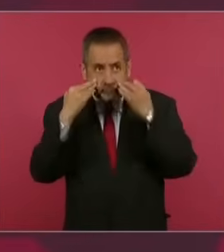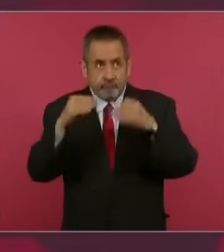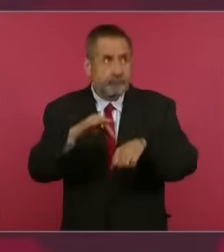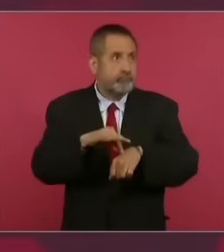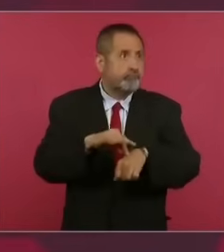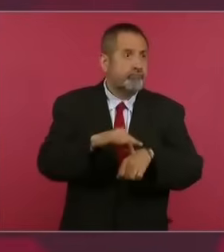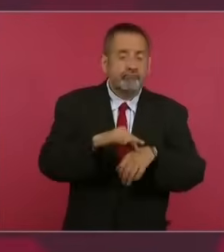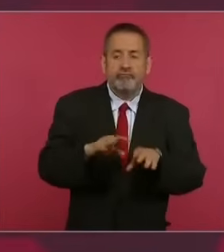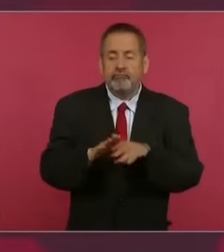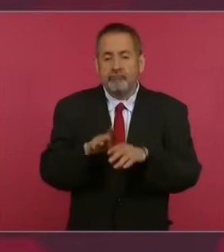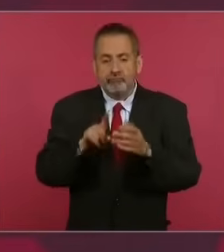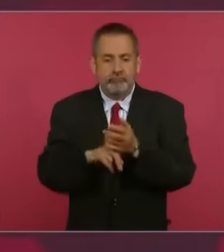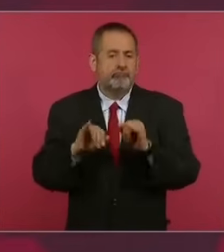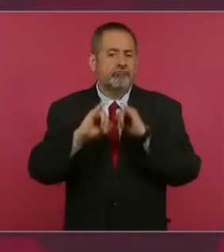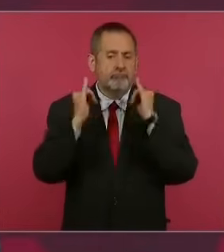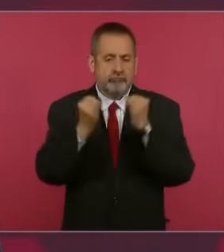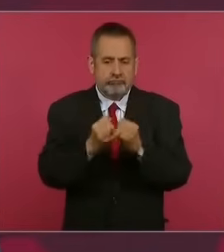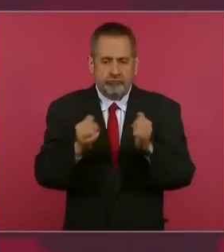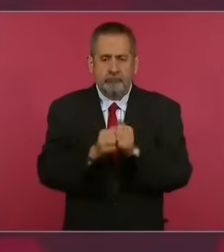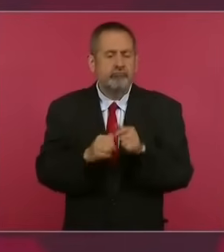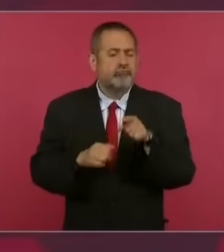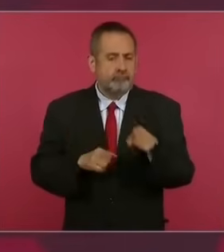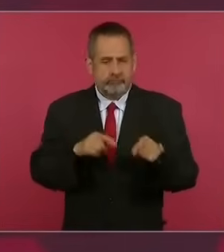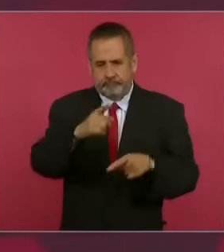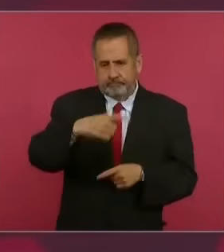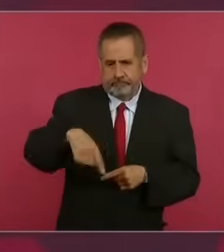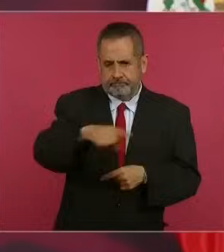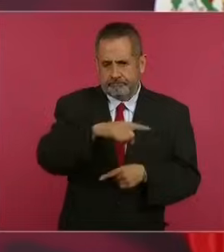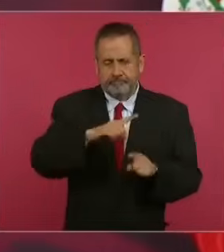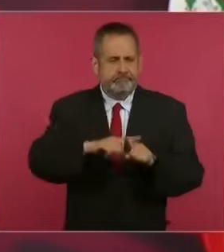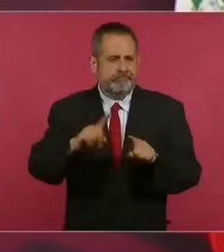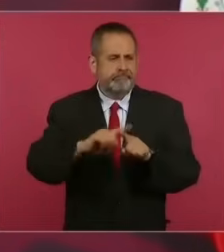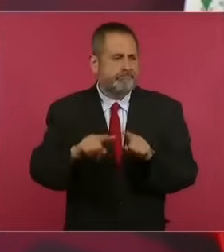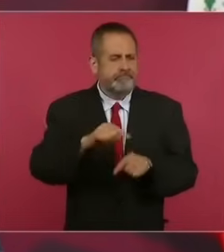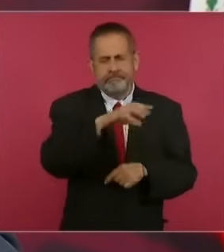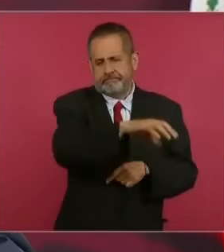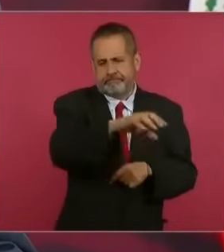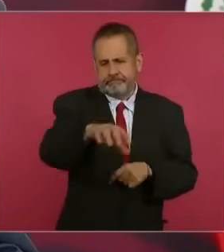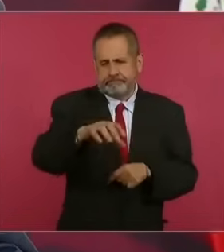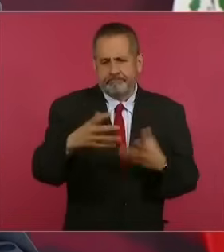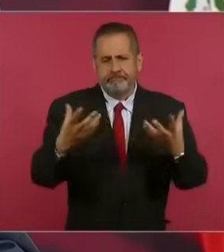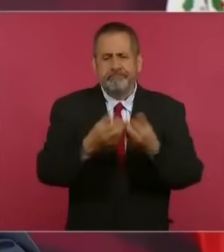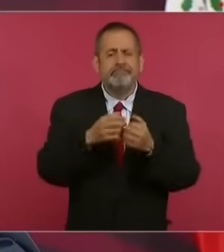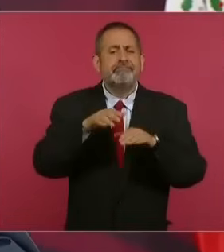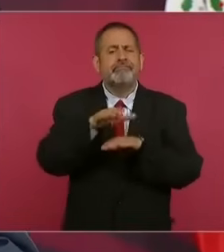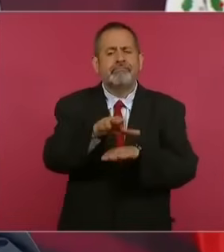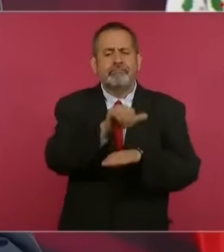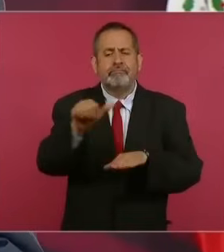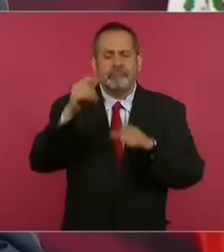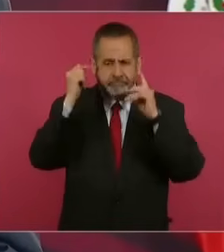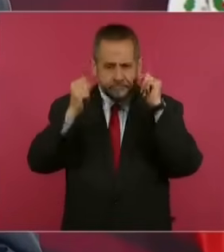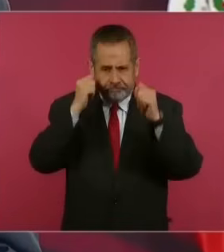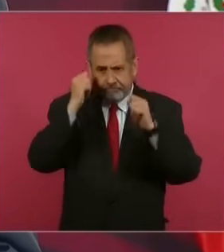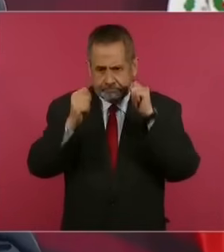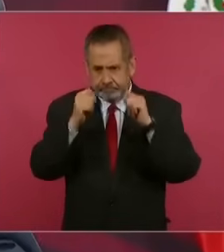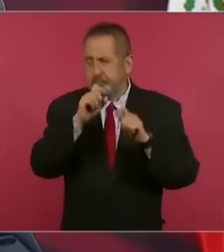una reunión con los sectores del turismo. Eso